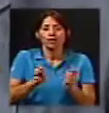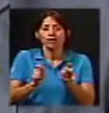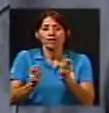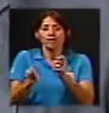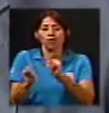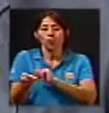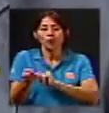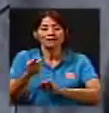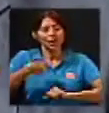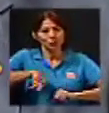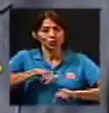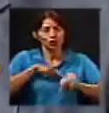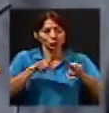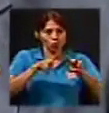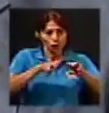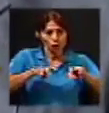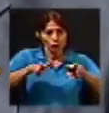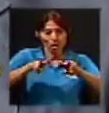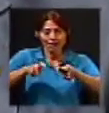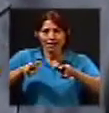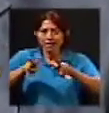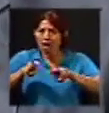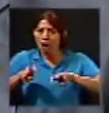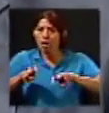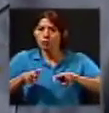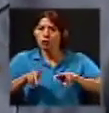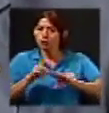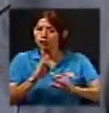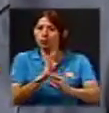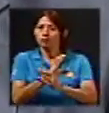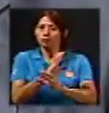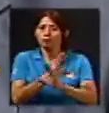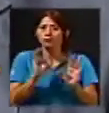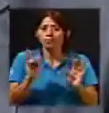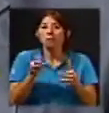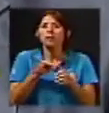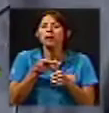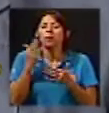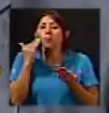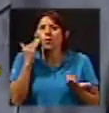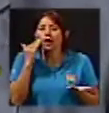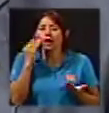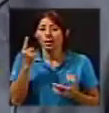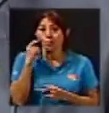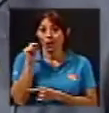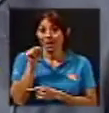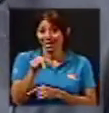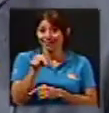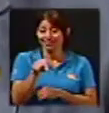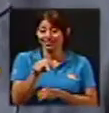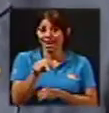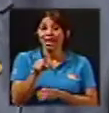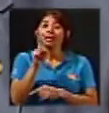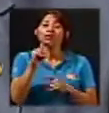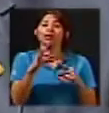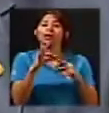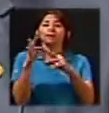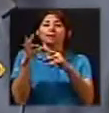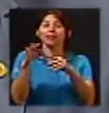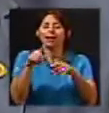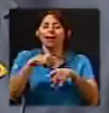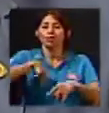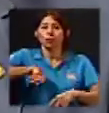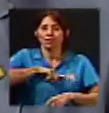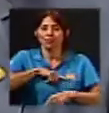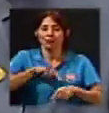los analizamos y los miramos con mucho cuidado. En primer lugar, porque esa es un área nuestra de especialidad, pero también